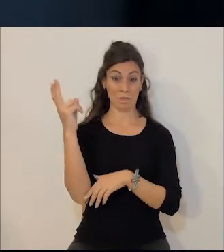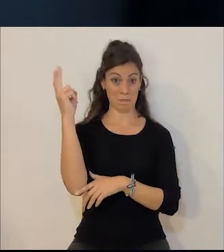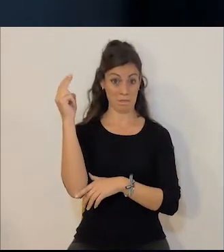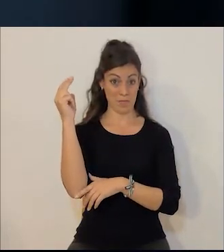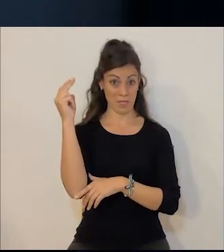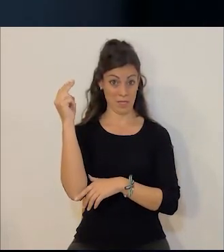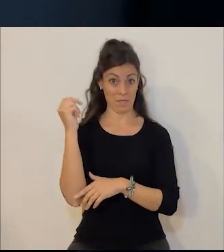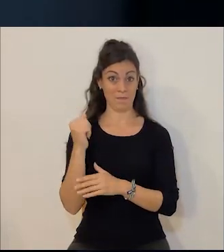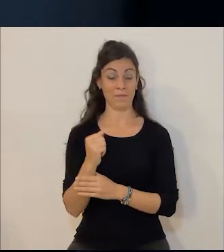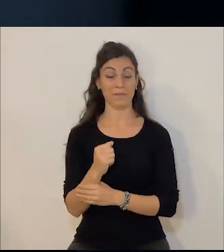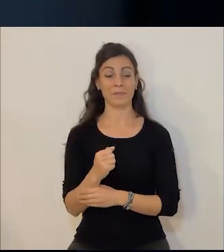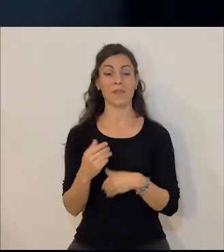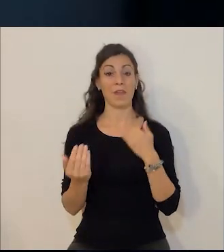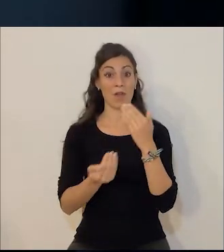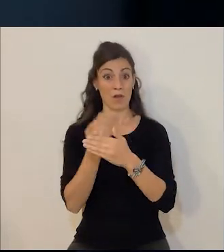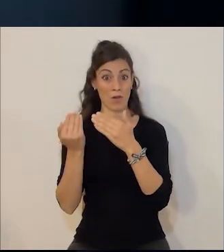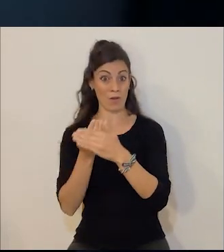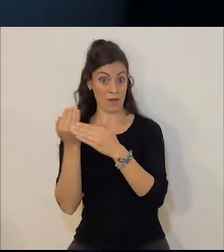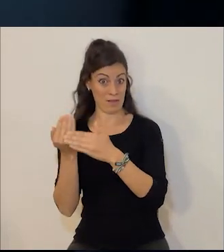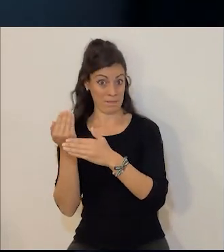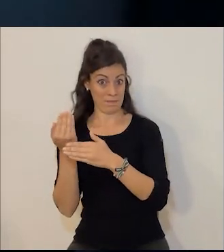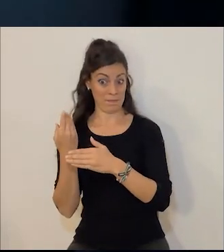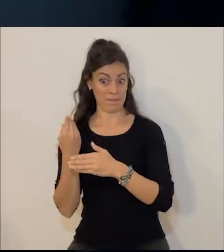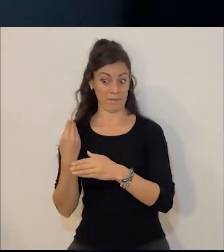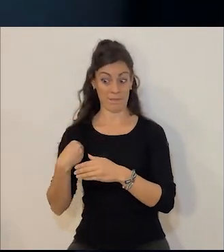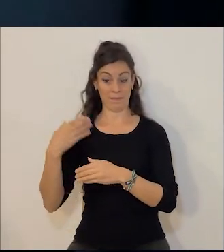En la anterior jornada de Viernes Inclusivo